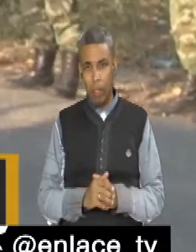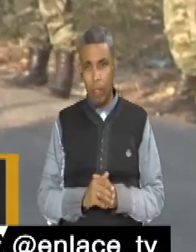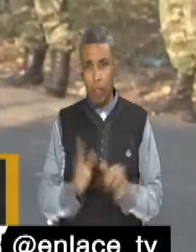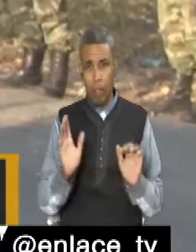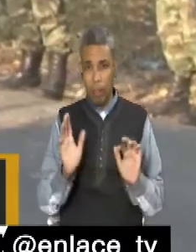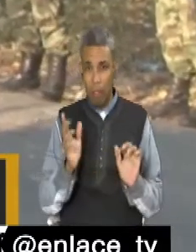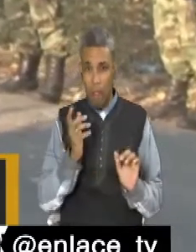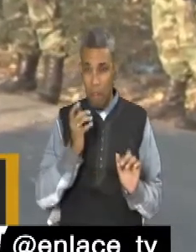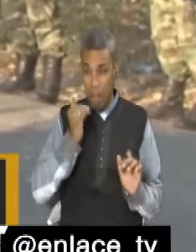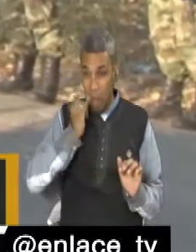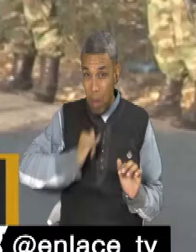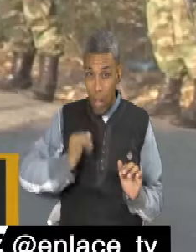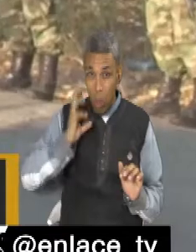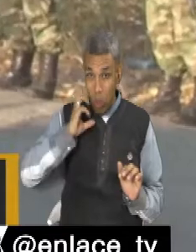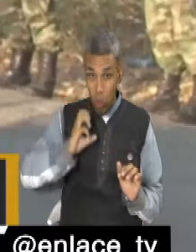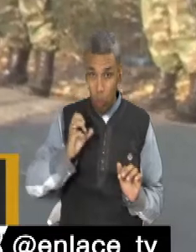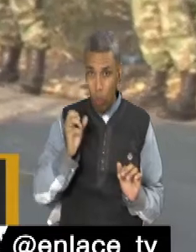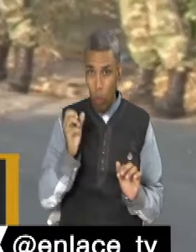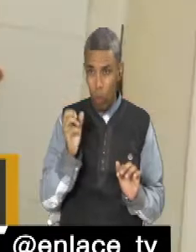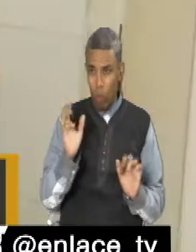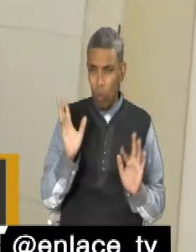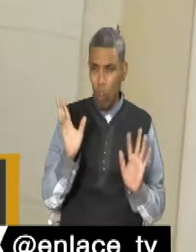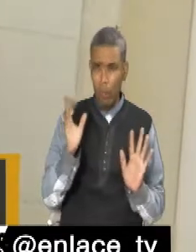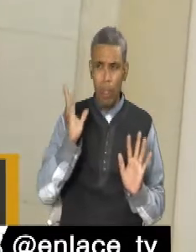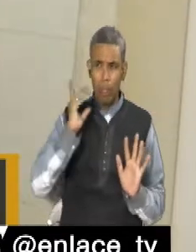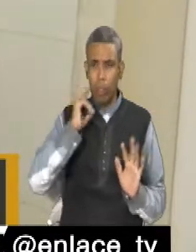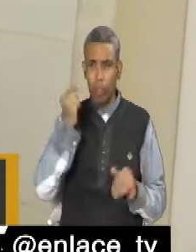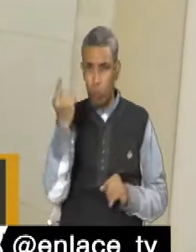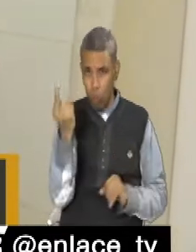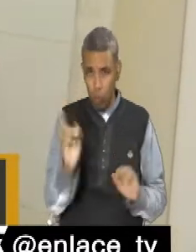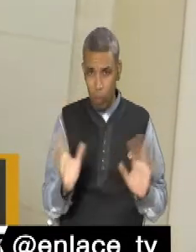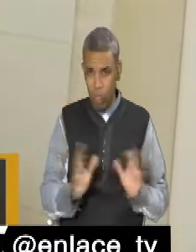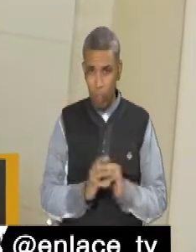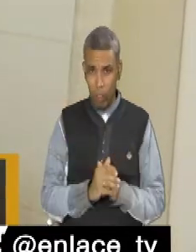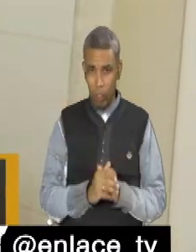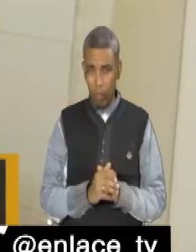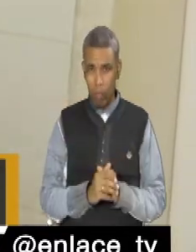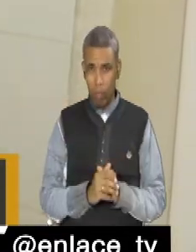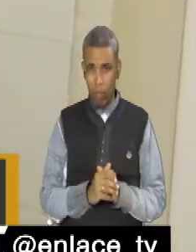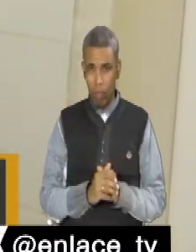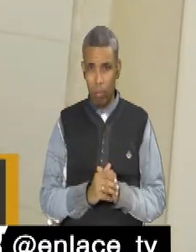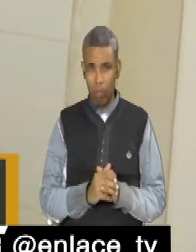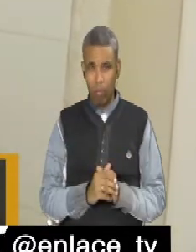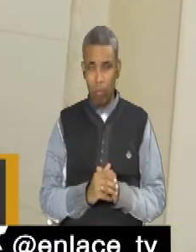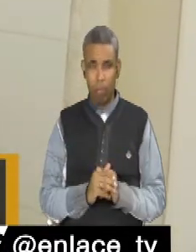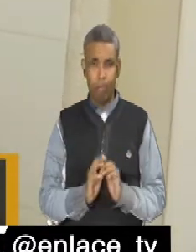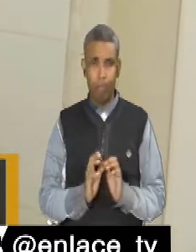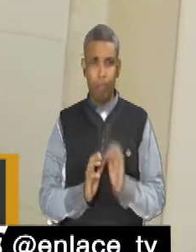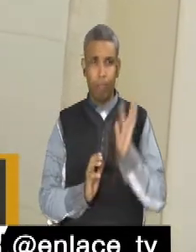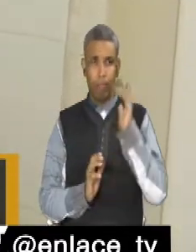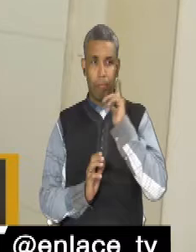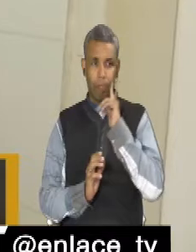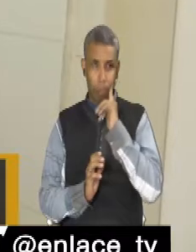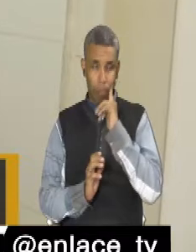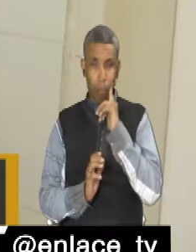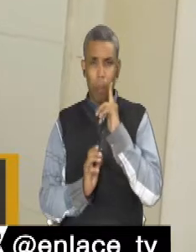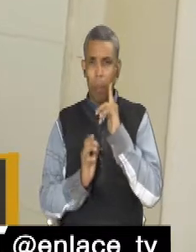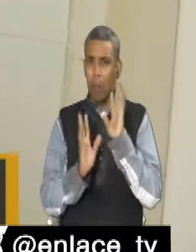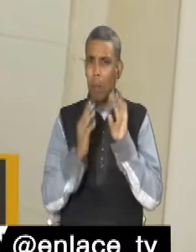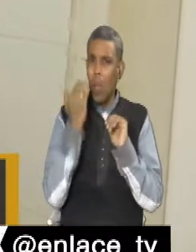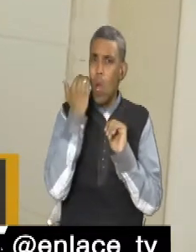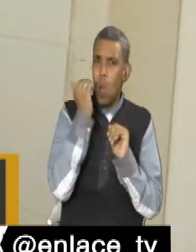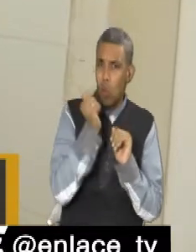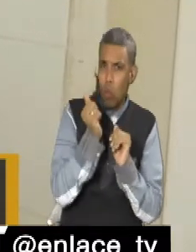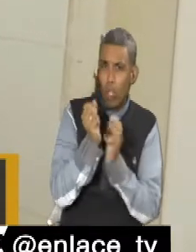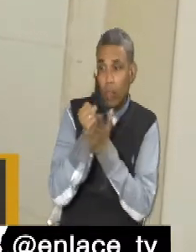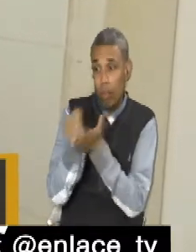horas a la salida de esta población vecina. Preocupados porque me llama la señora que lo auxilió, que esta mañana también